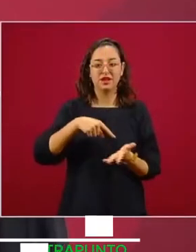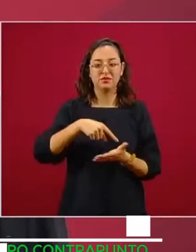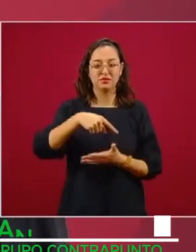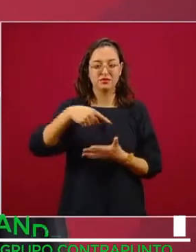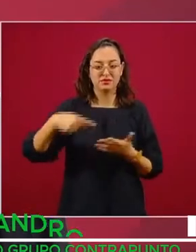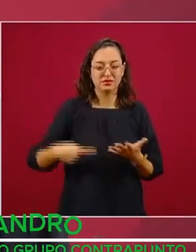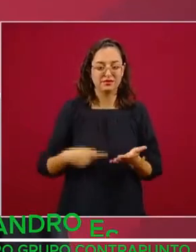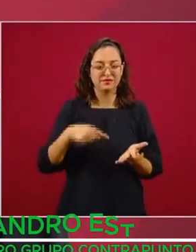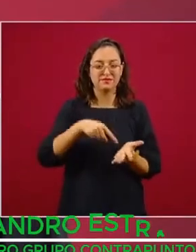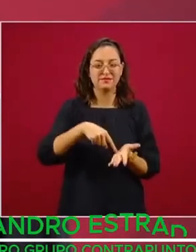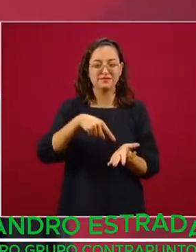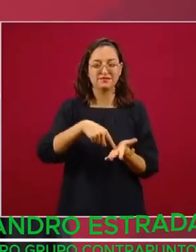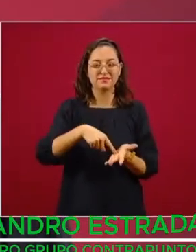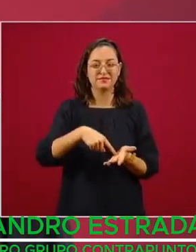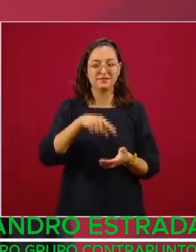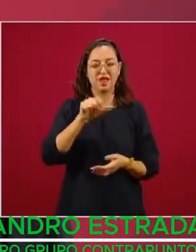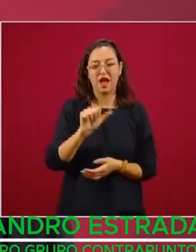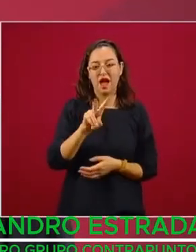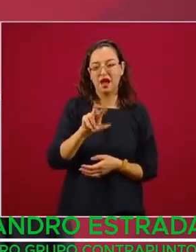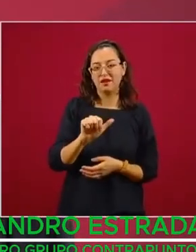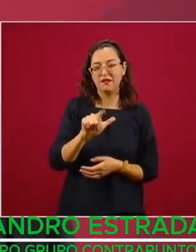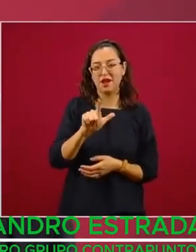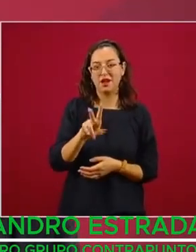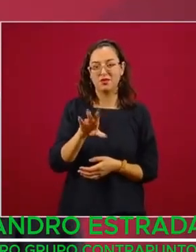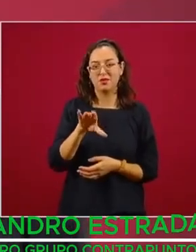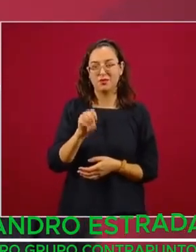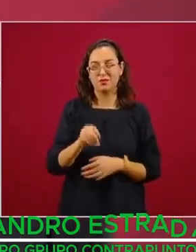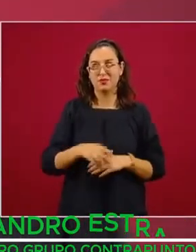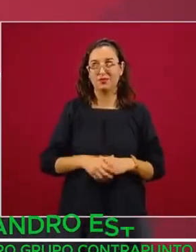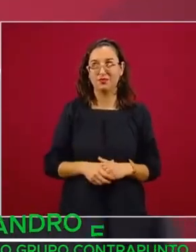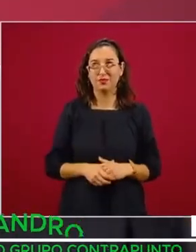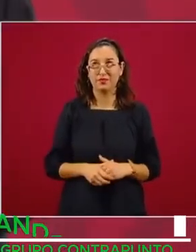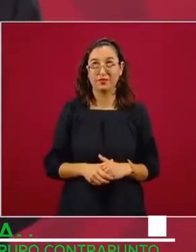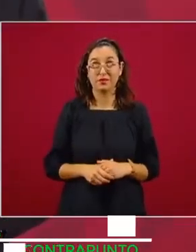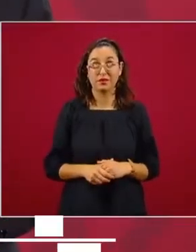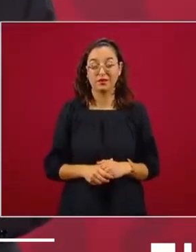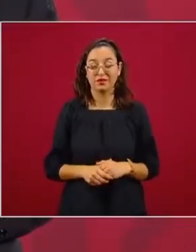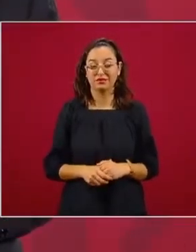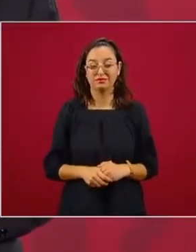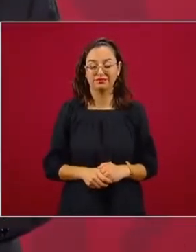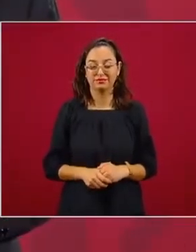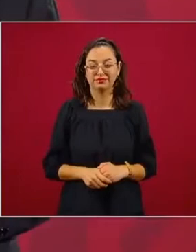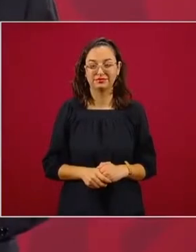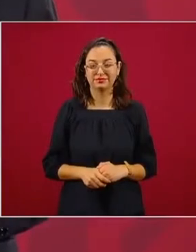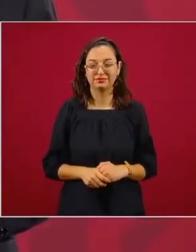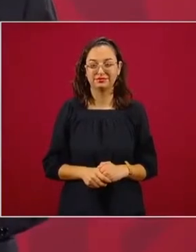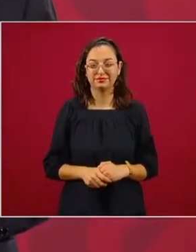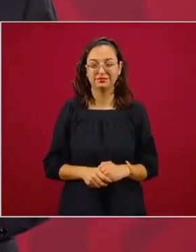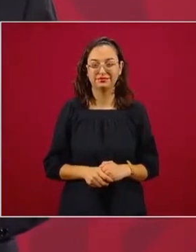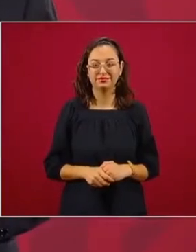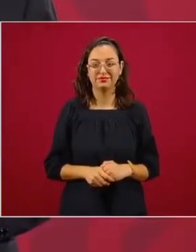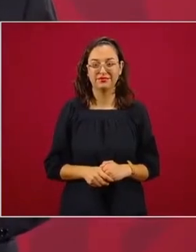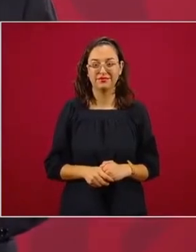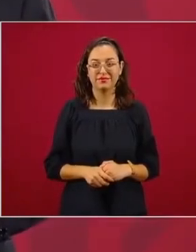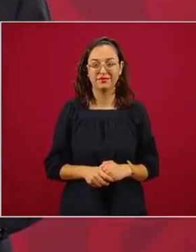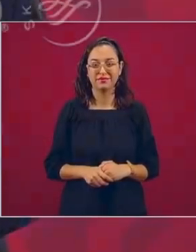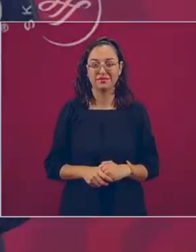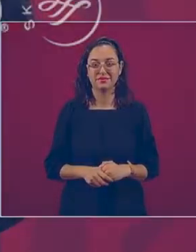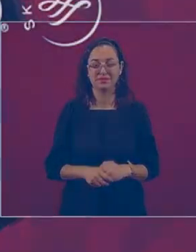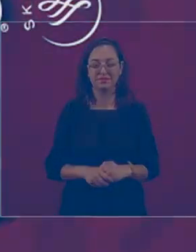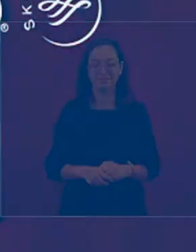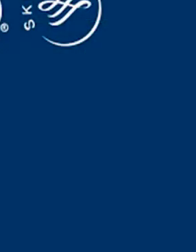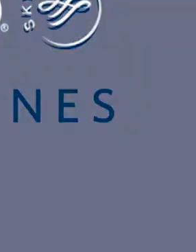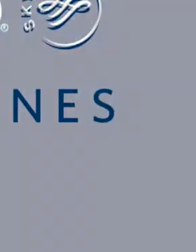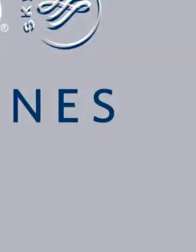Ante el fracaso que se ha tenido para la venta del avión presidencial, el mandatario Andrés Manuel López Obrador se lo ofreció a los directivos